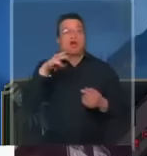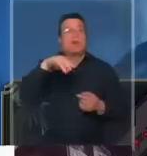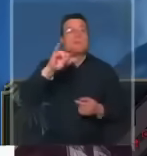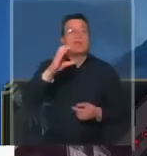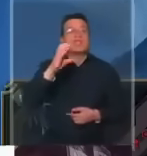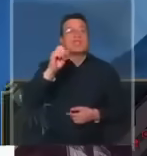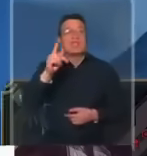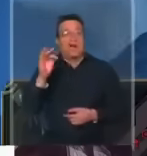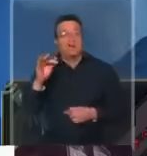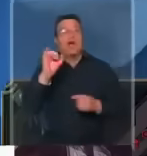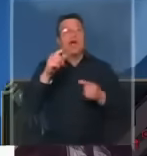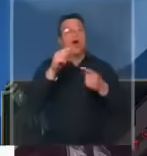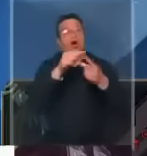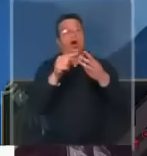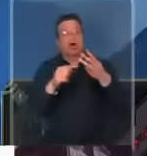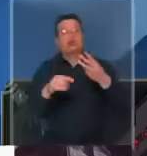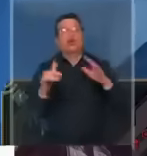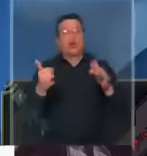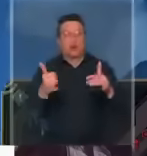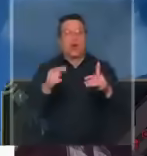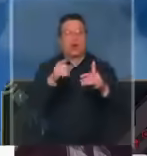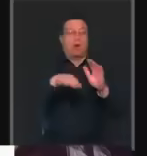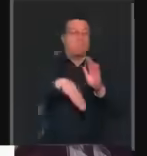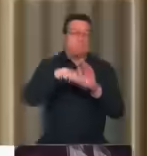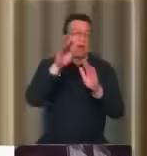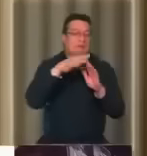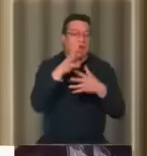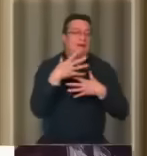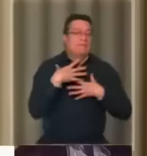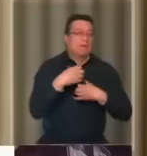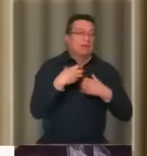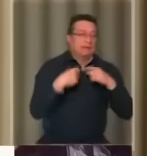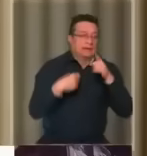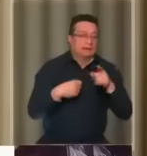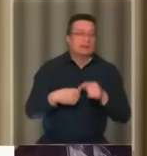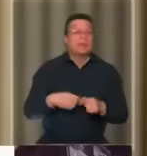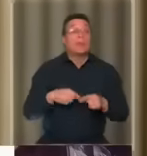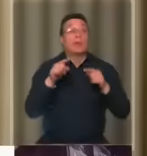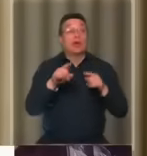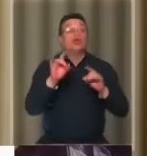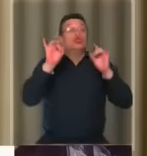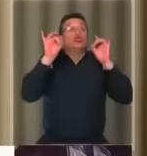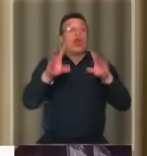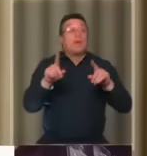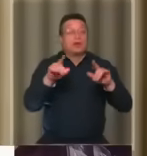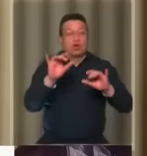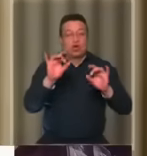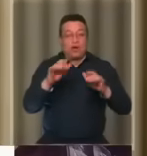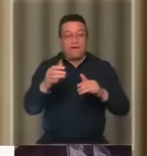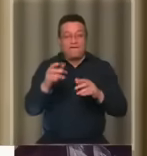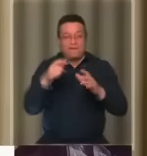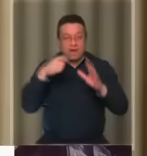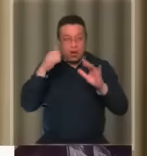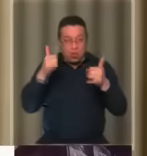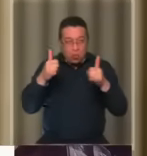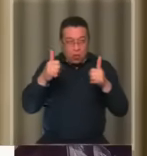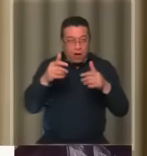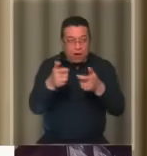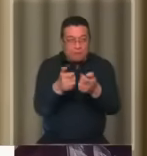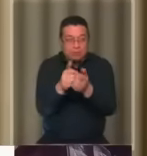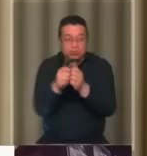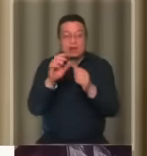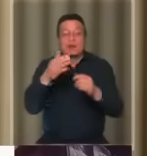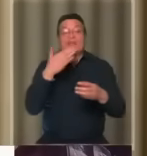of Legends son algunas de las más recurrentes. Lamentablemente no solamente es este mundo del videojuego, ¿no? Esto también se conecta muchas veces con